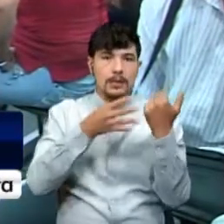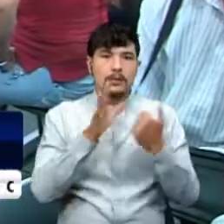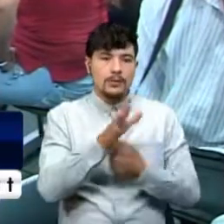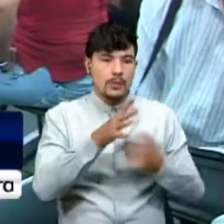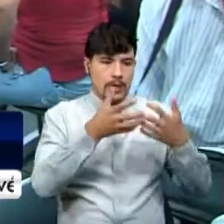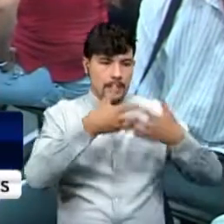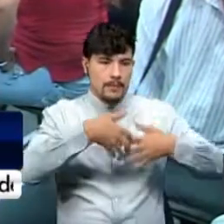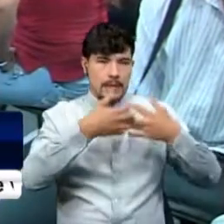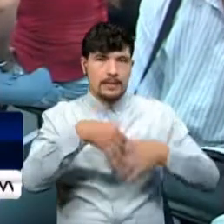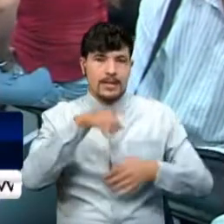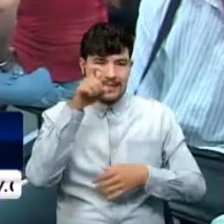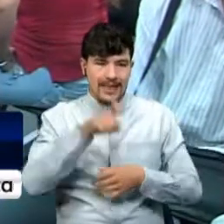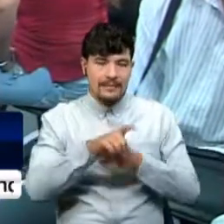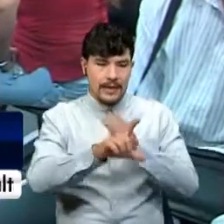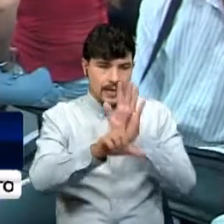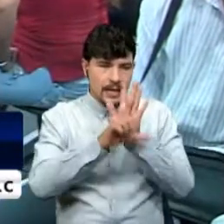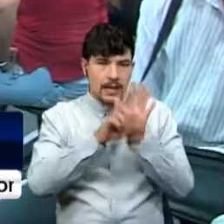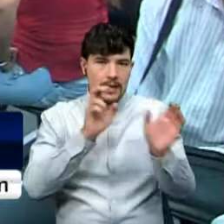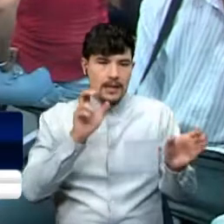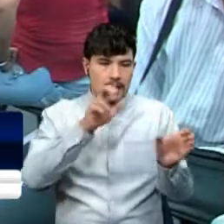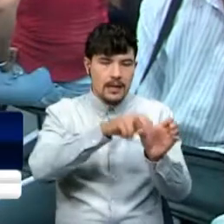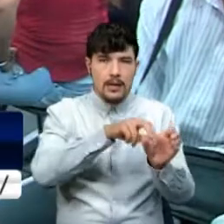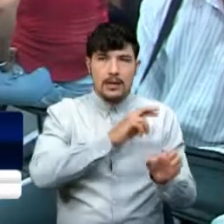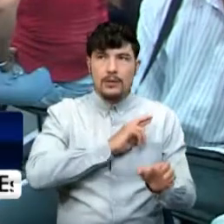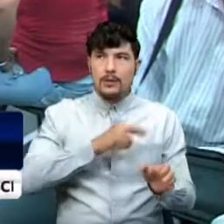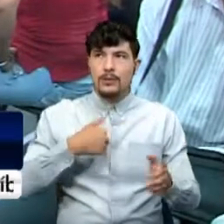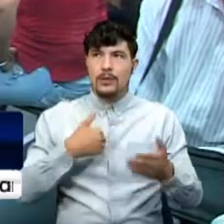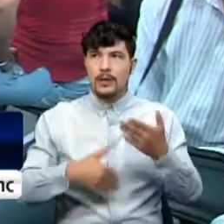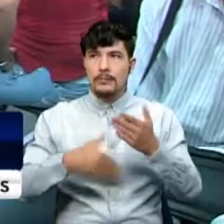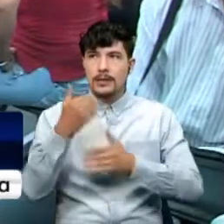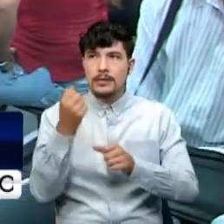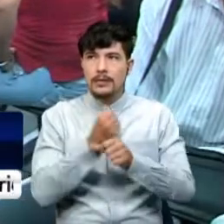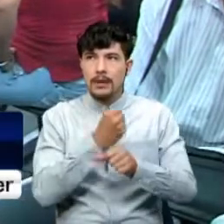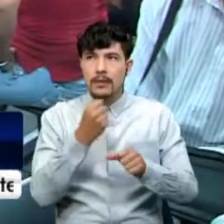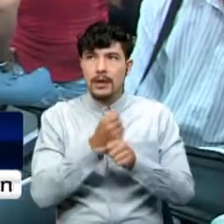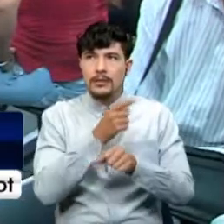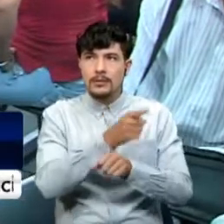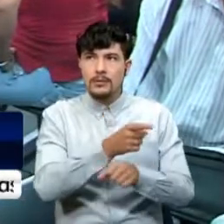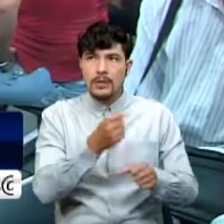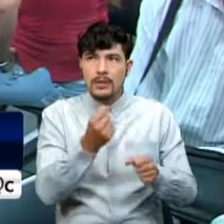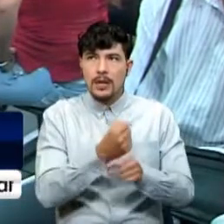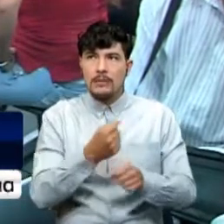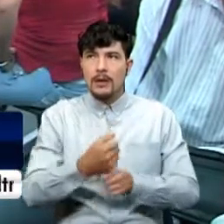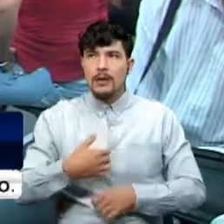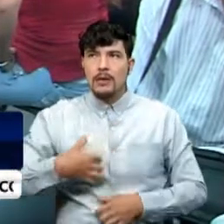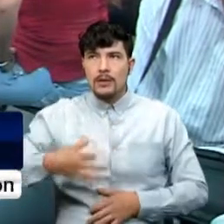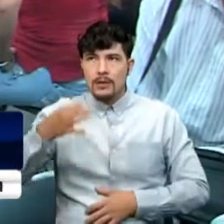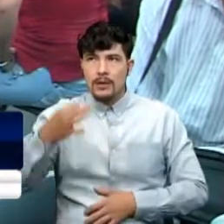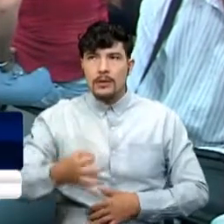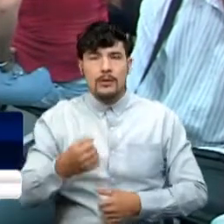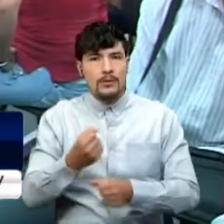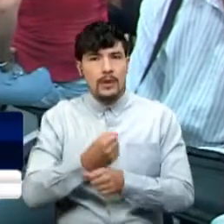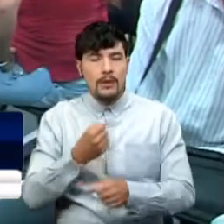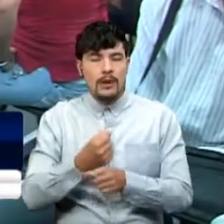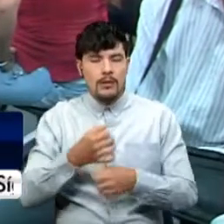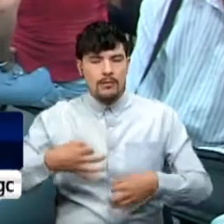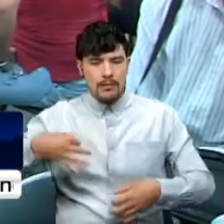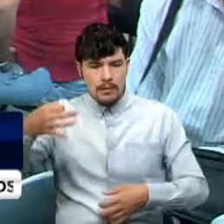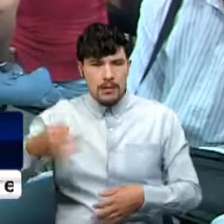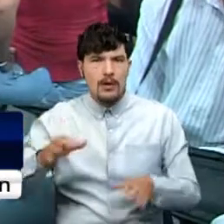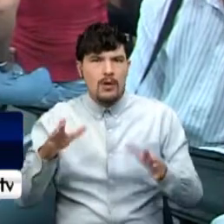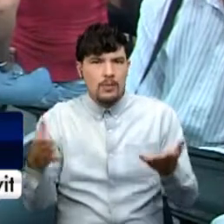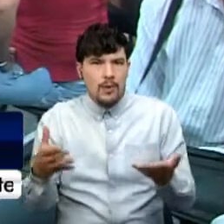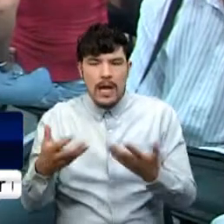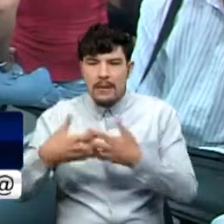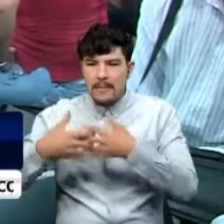estar legalmente constituidas. Nosotros trabajamos bajo el esquema del trabajo decente, y un trabajo decente para nosotros es